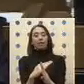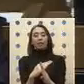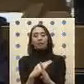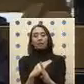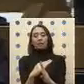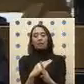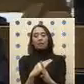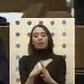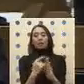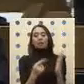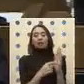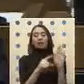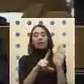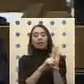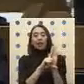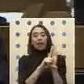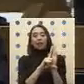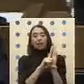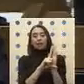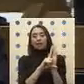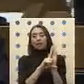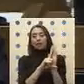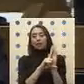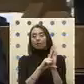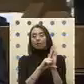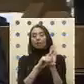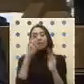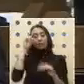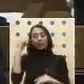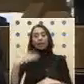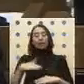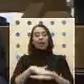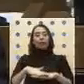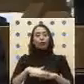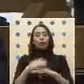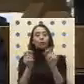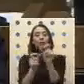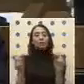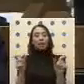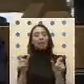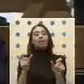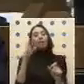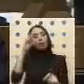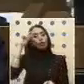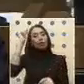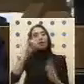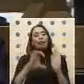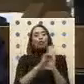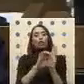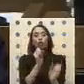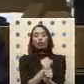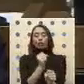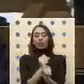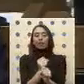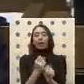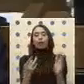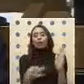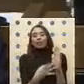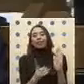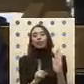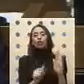que esa legislación que está en la idea fundamental de los legisladores del Código del Trabajo no se